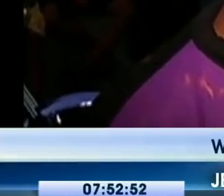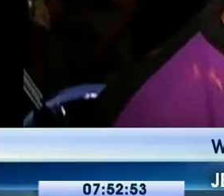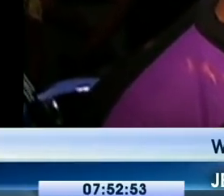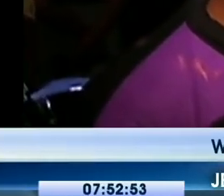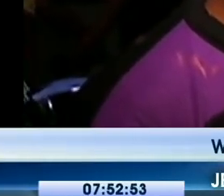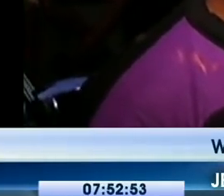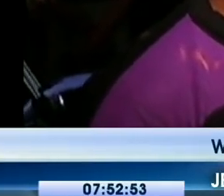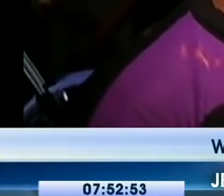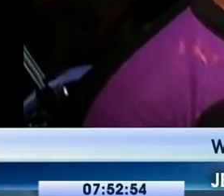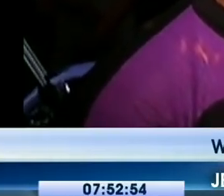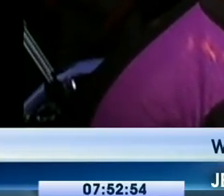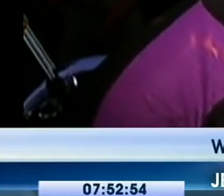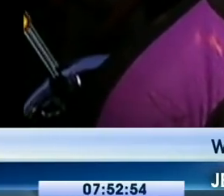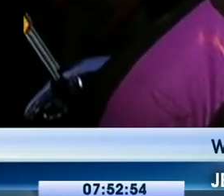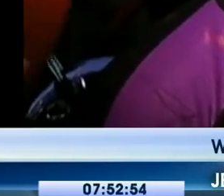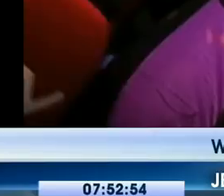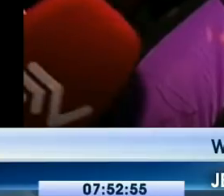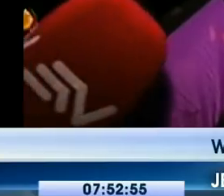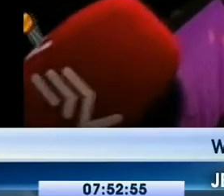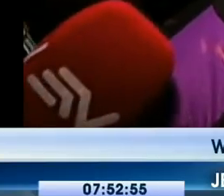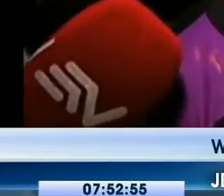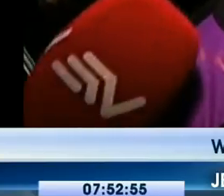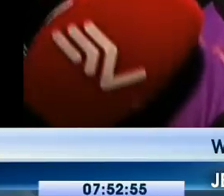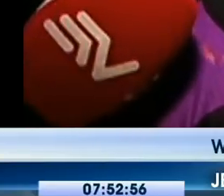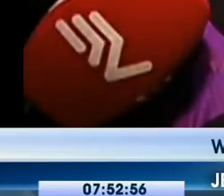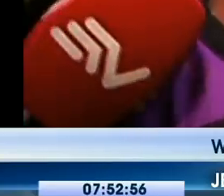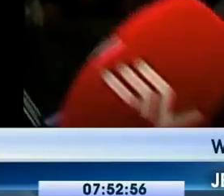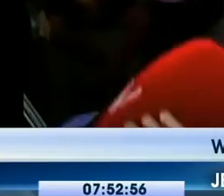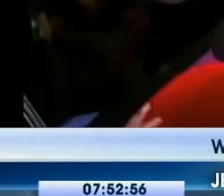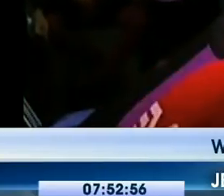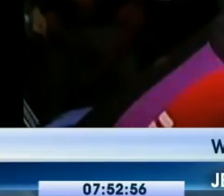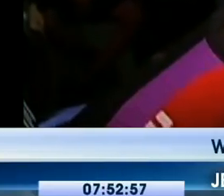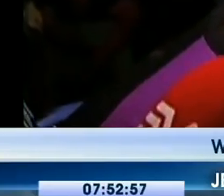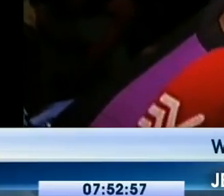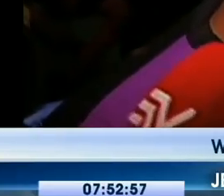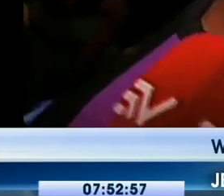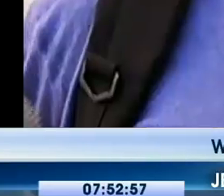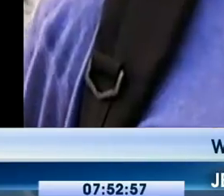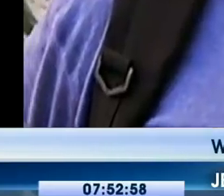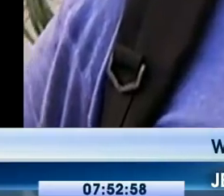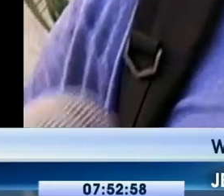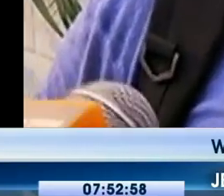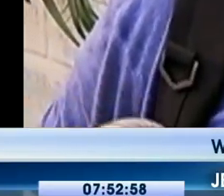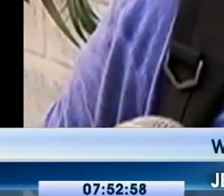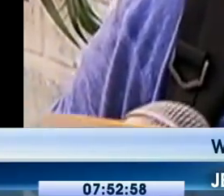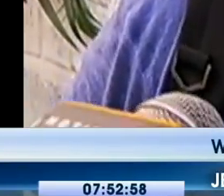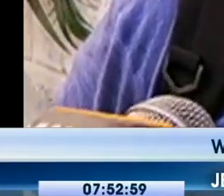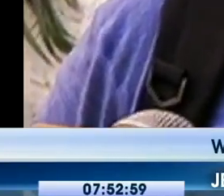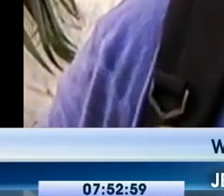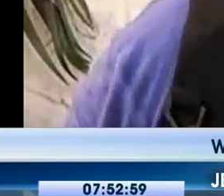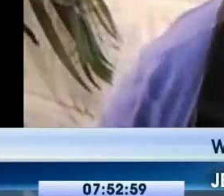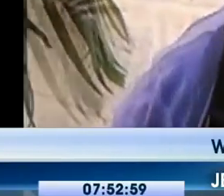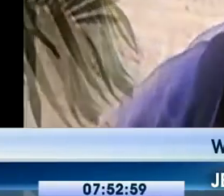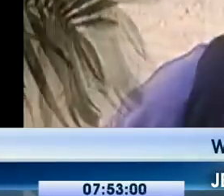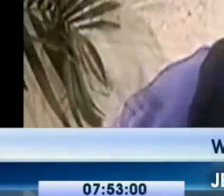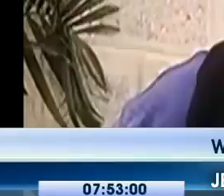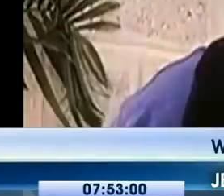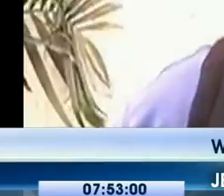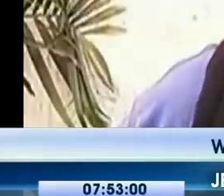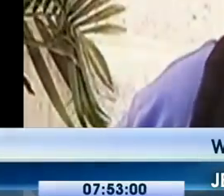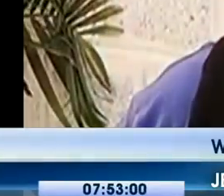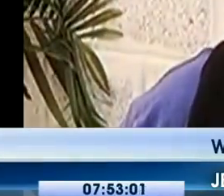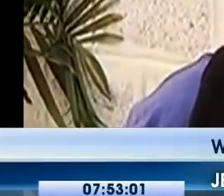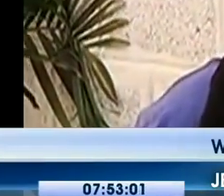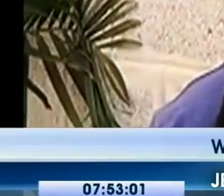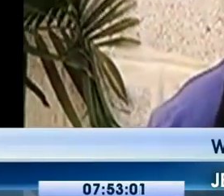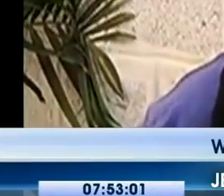lo cual cualquier carro se le resbala en el momento de que uno está trabajando. Dice que se la ha virado la gata, dice. Hay que